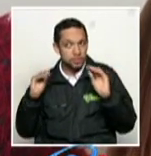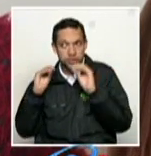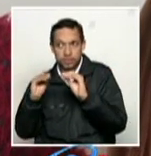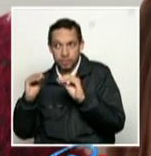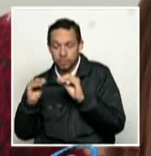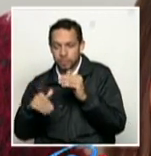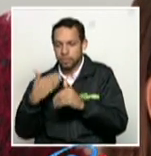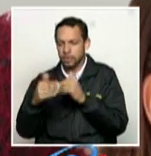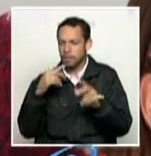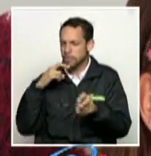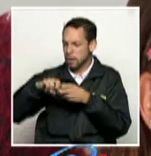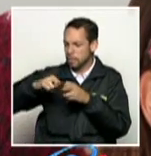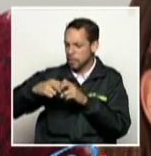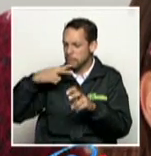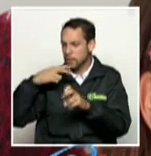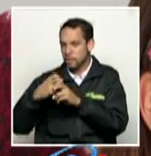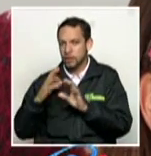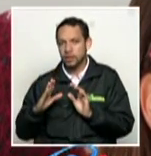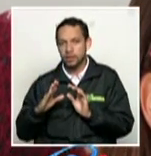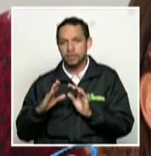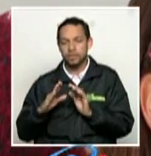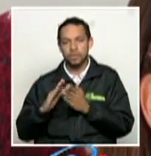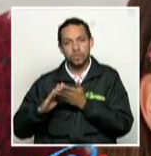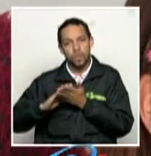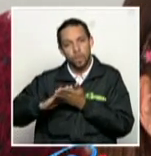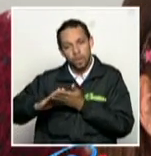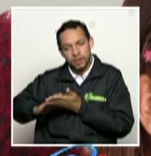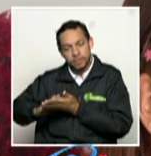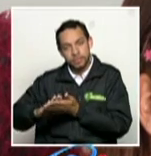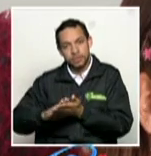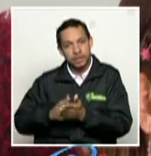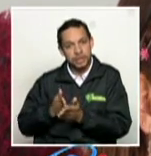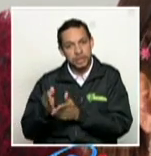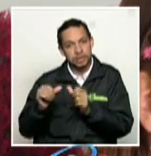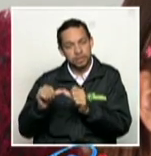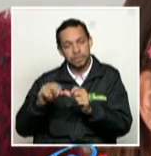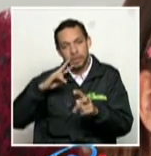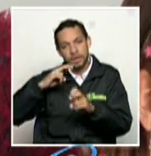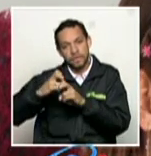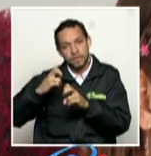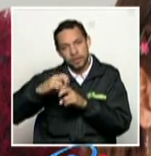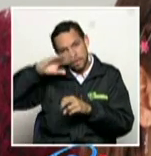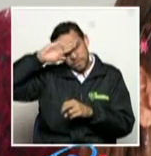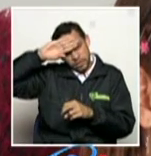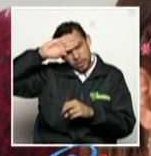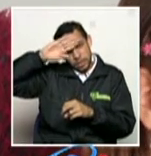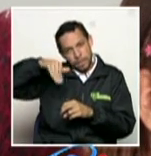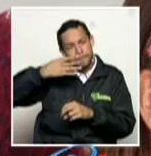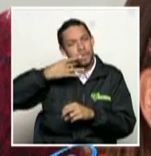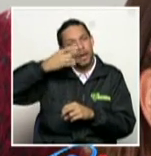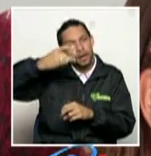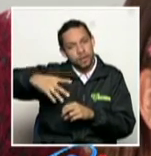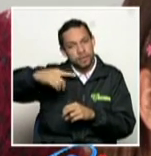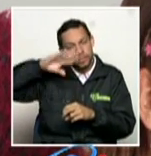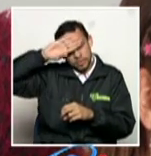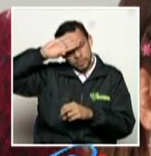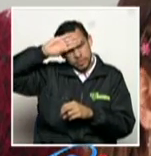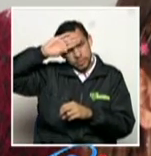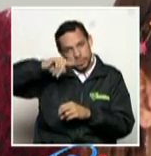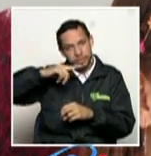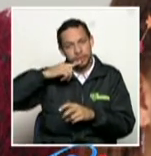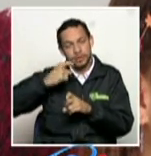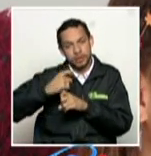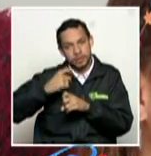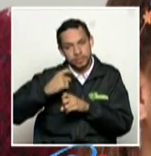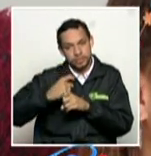O sea, tenía unos momentos que era como si no tuviera ninguna enfermedad, nunca le dio fiebre. Que era un síntoma que me decían, si